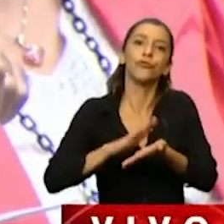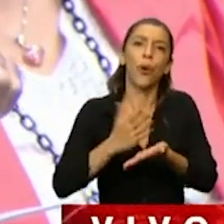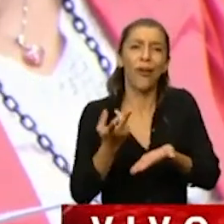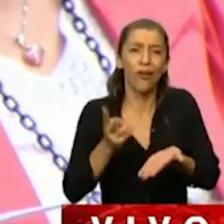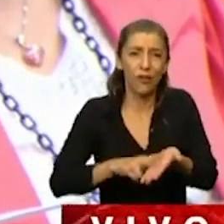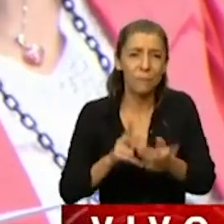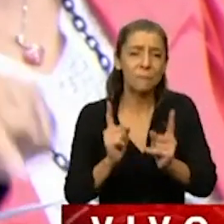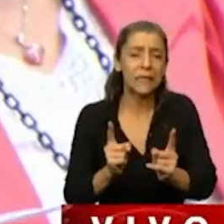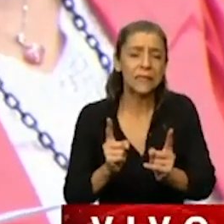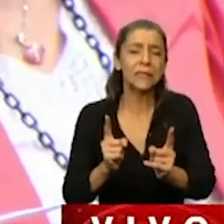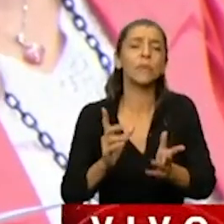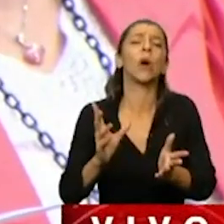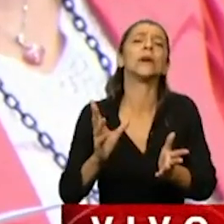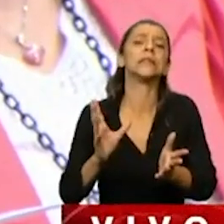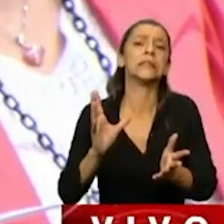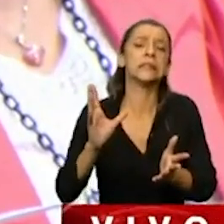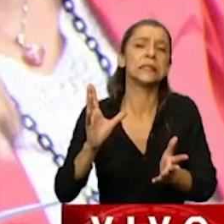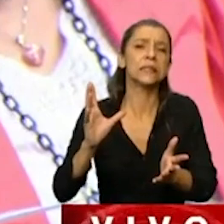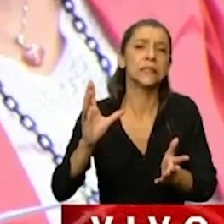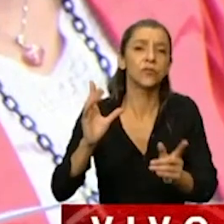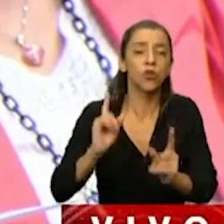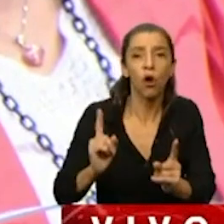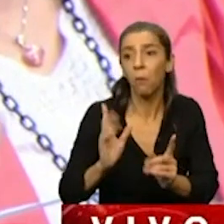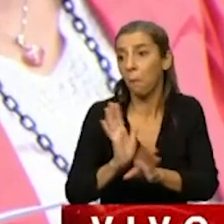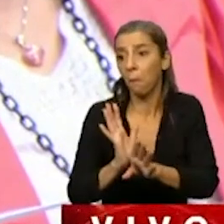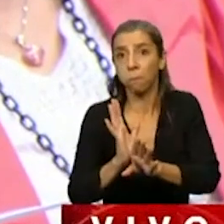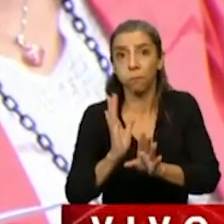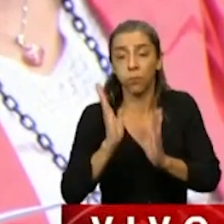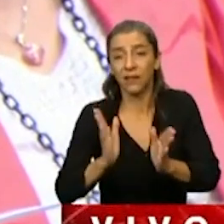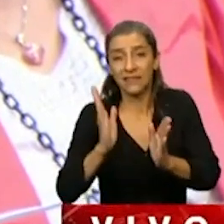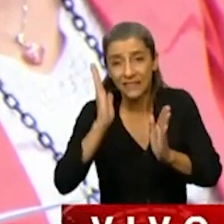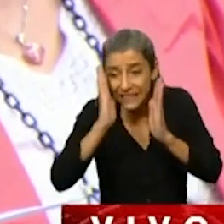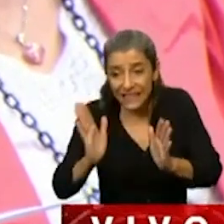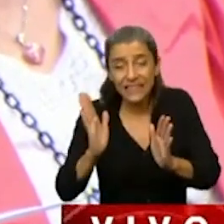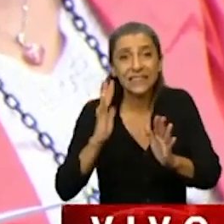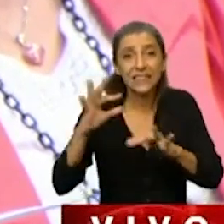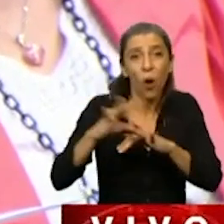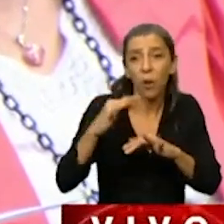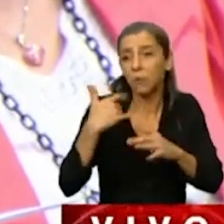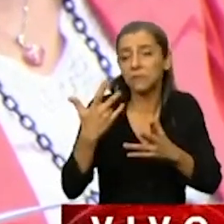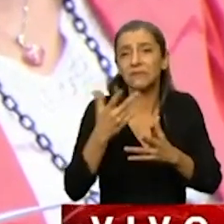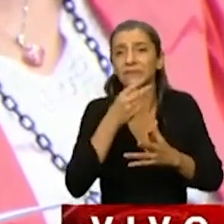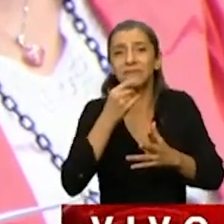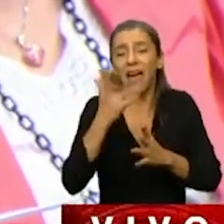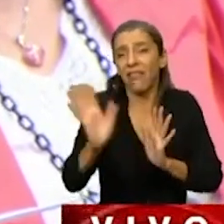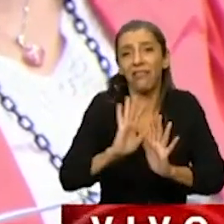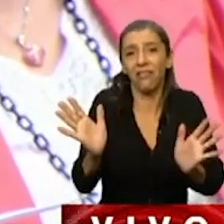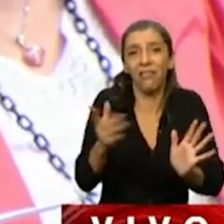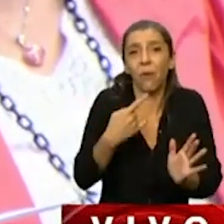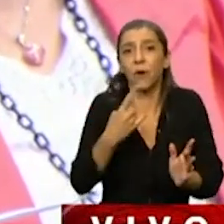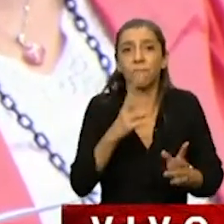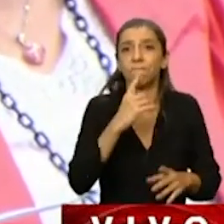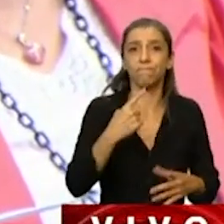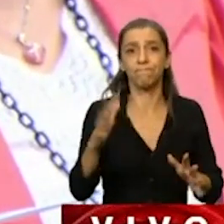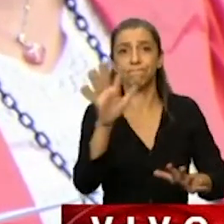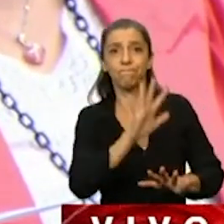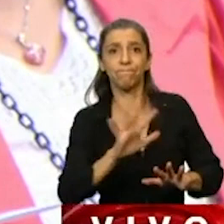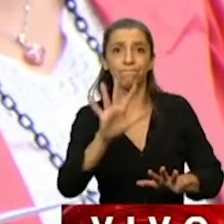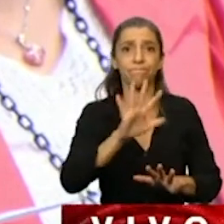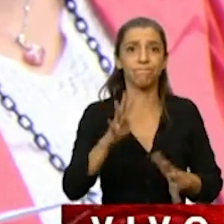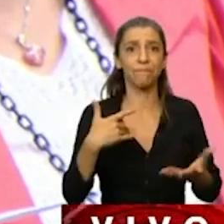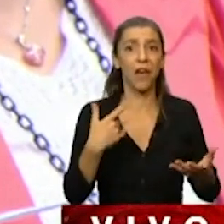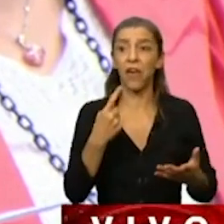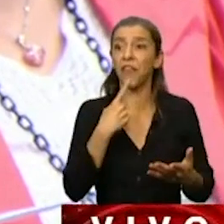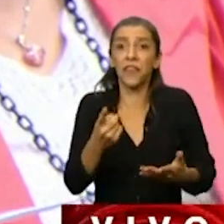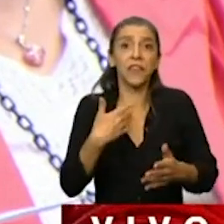darle un bono en dólares a los fondos especulativos extranjeros que vinieron a hacer el carry trade en la época de Macri, sino que respondió